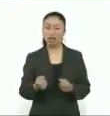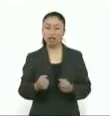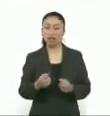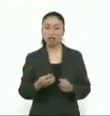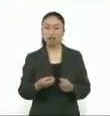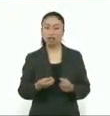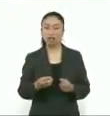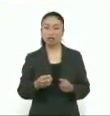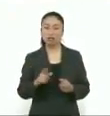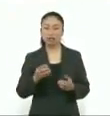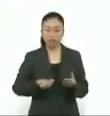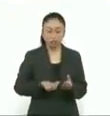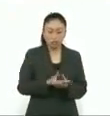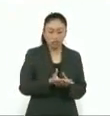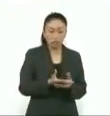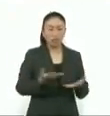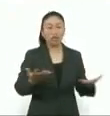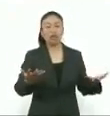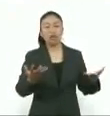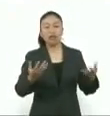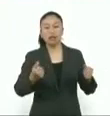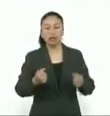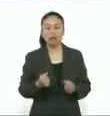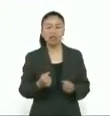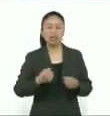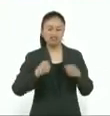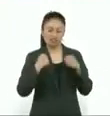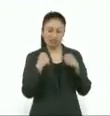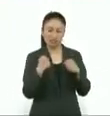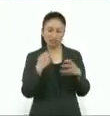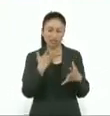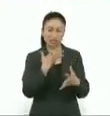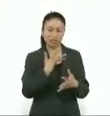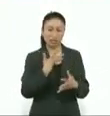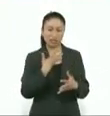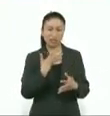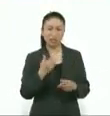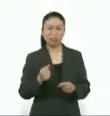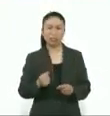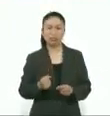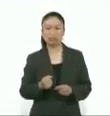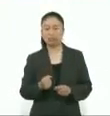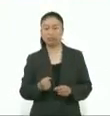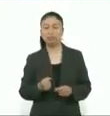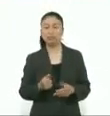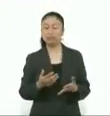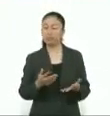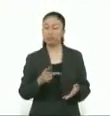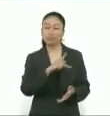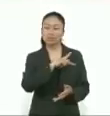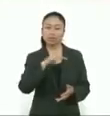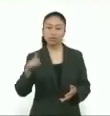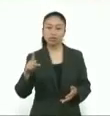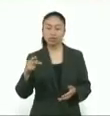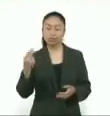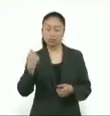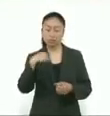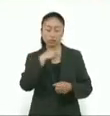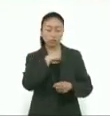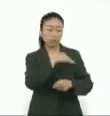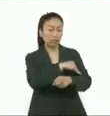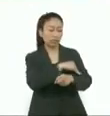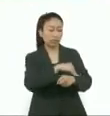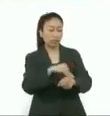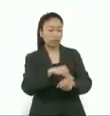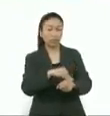somos hijas de la luz y vamos a seguir iluminando el camino, no solo de nuestras familias,